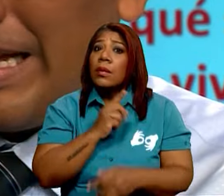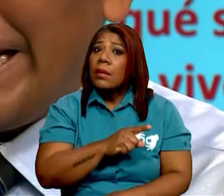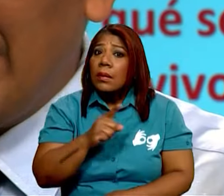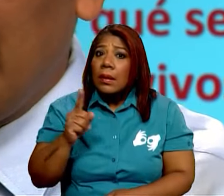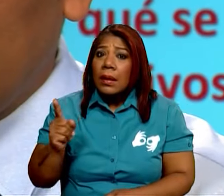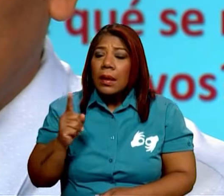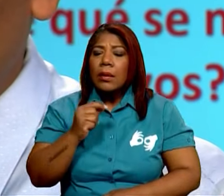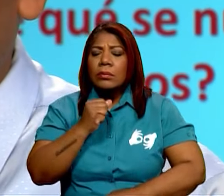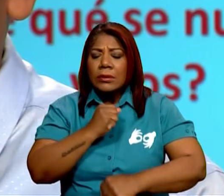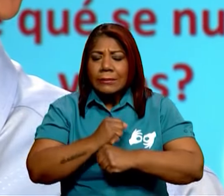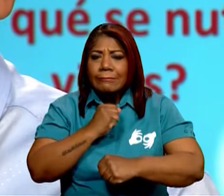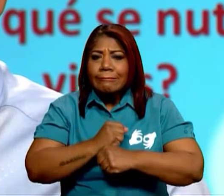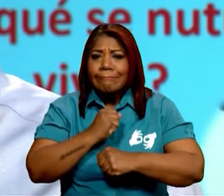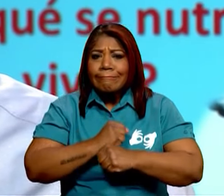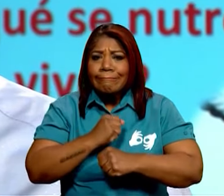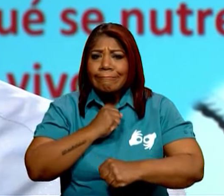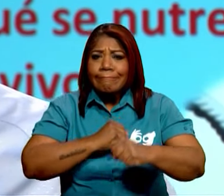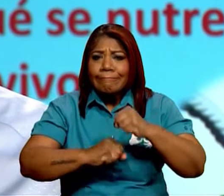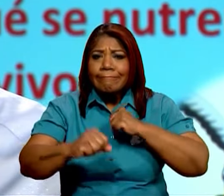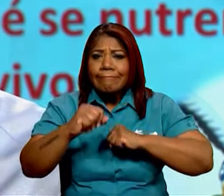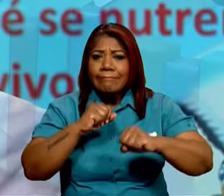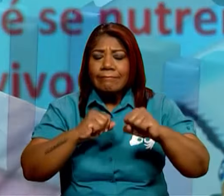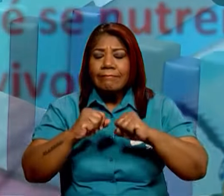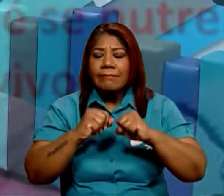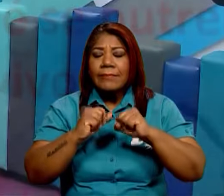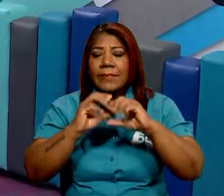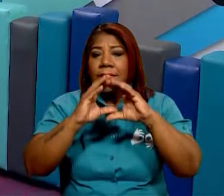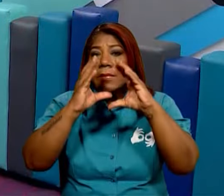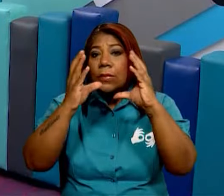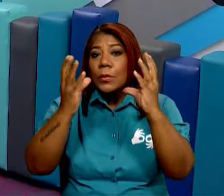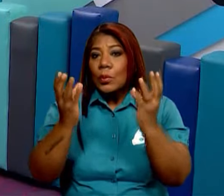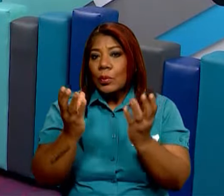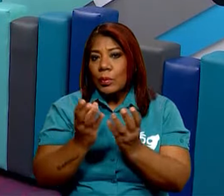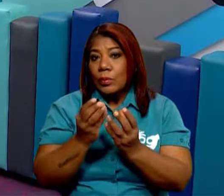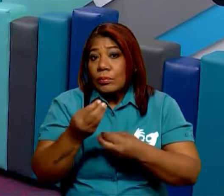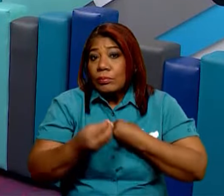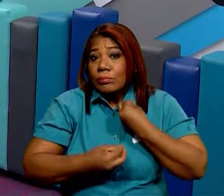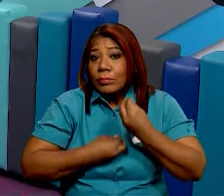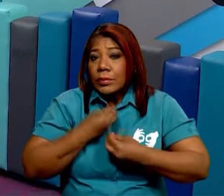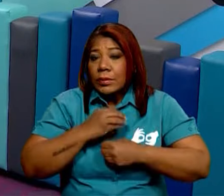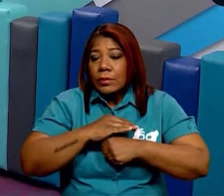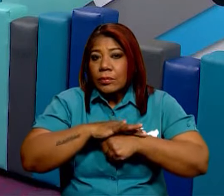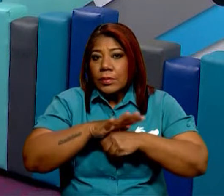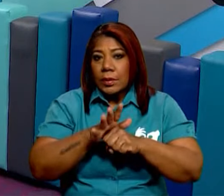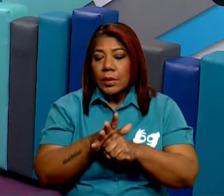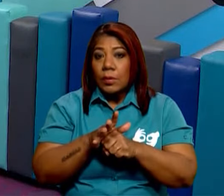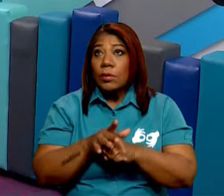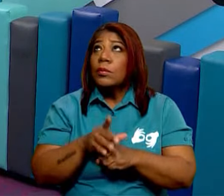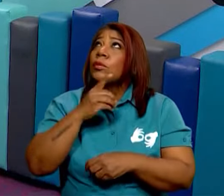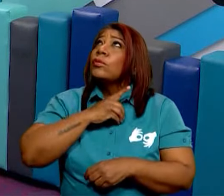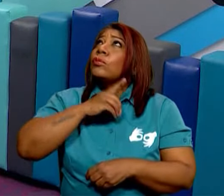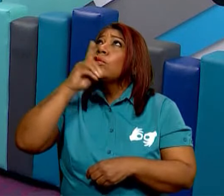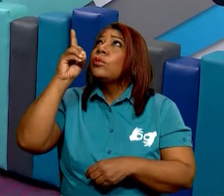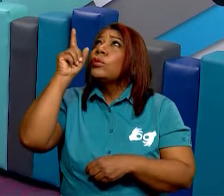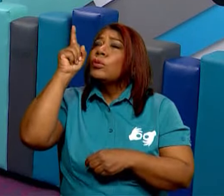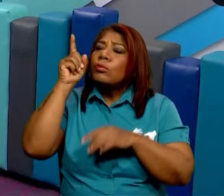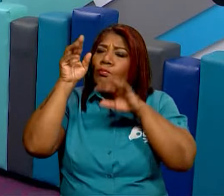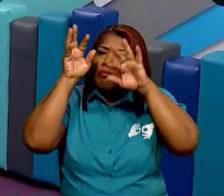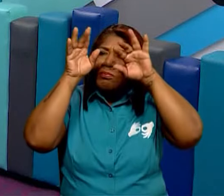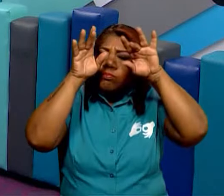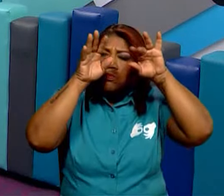salir adelante, Señor, aún en este mundo lleno de pandemia. Ayúdalos para que saquen 5 en sus trabajos.